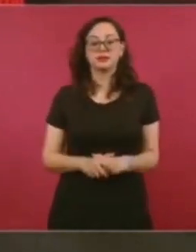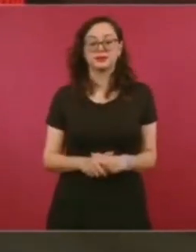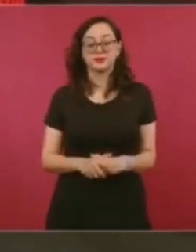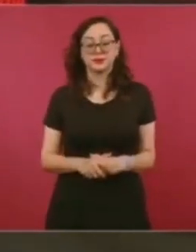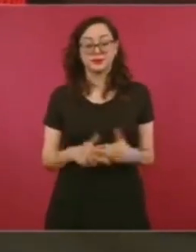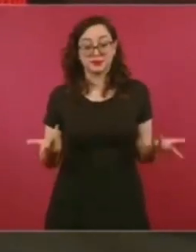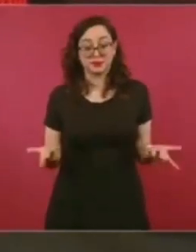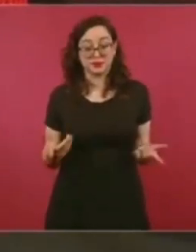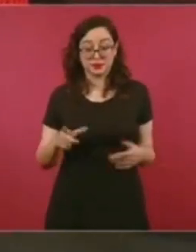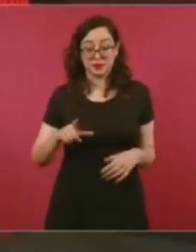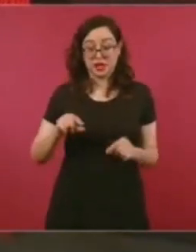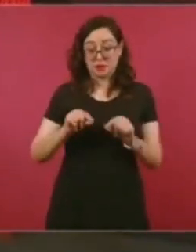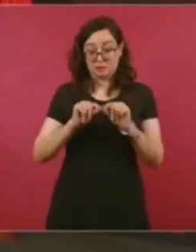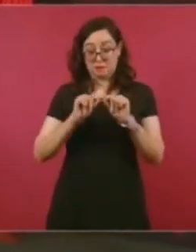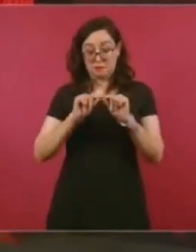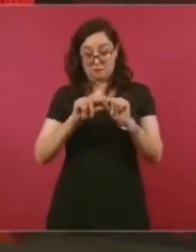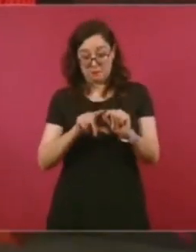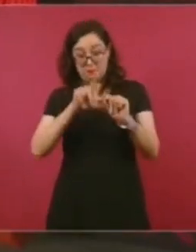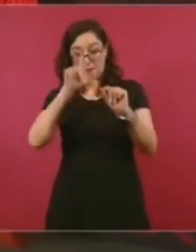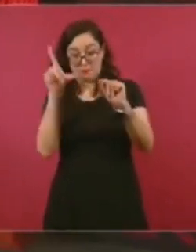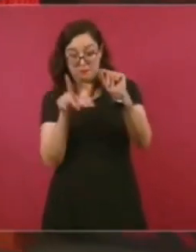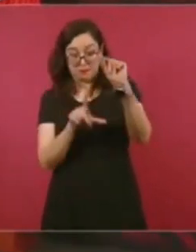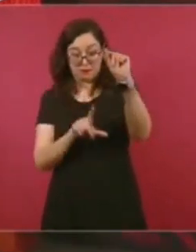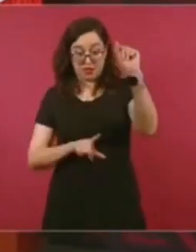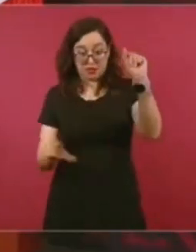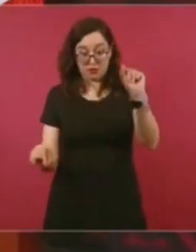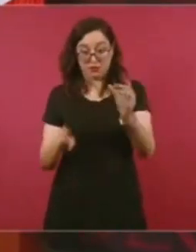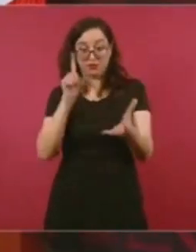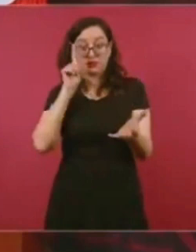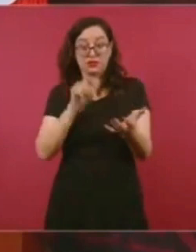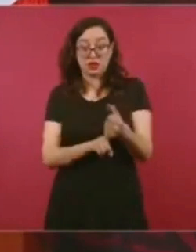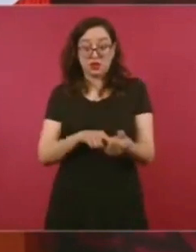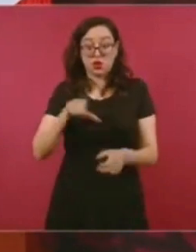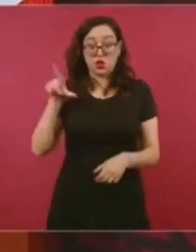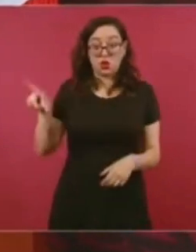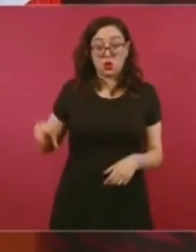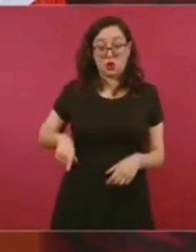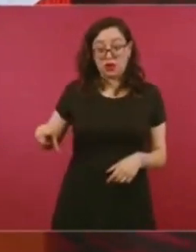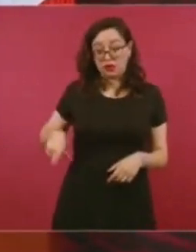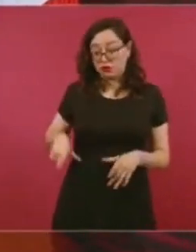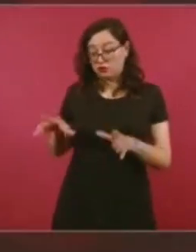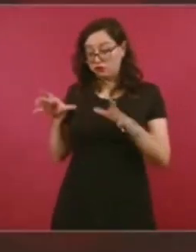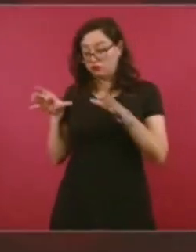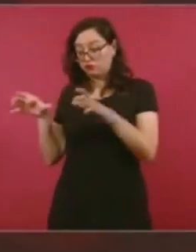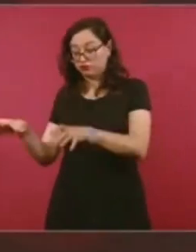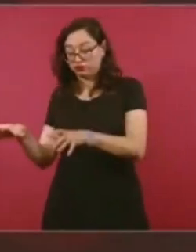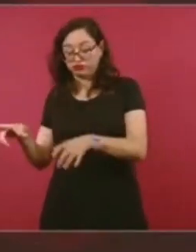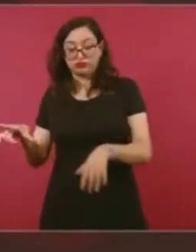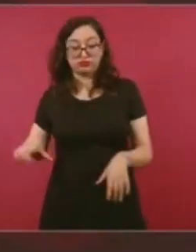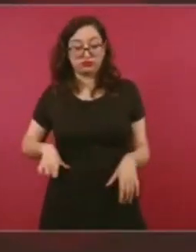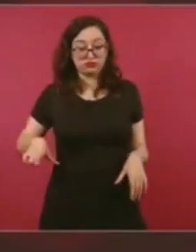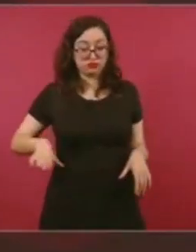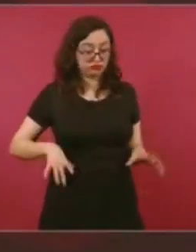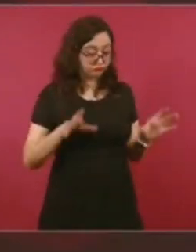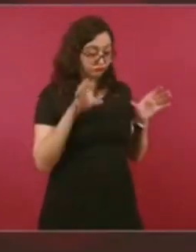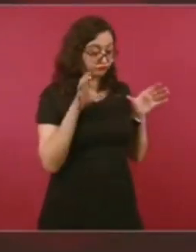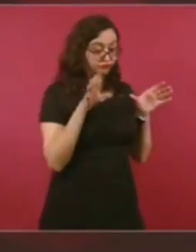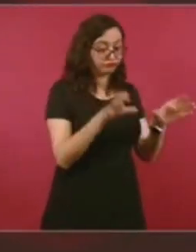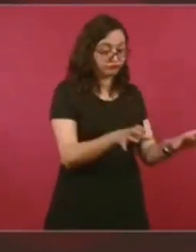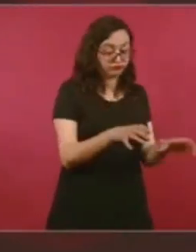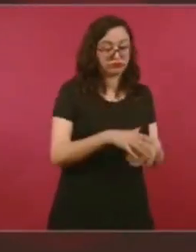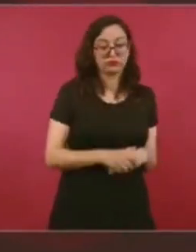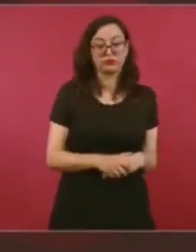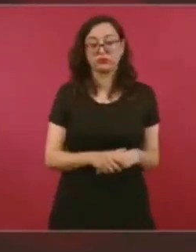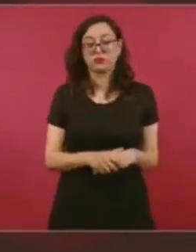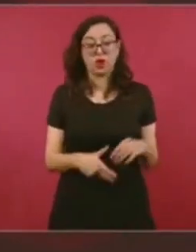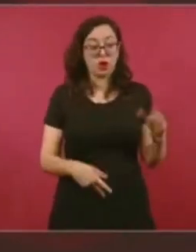del presidente y de su candidata quieren regresar al poder para seguir saqueando al país y disfrutando de los privilegios de los que